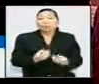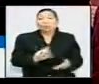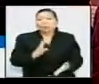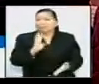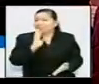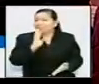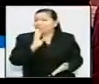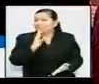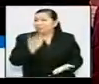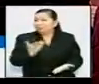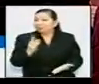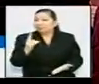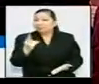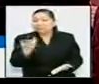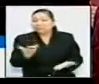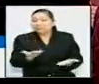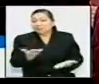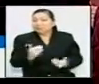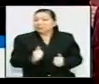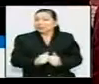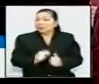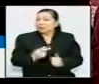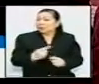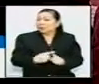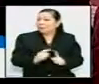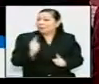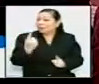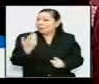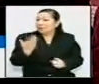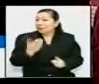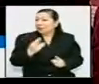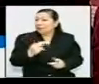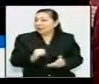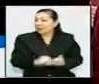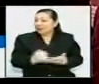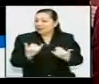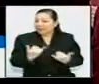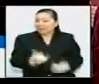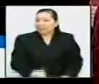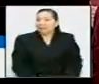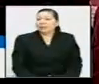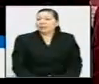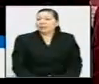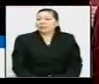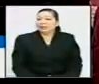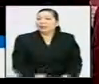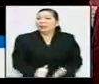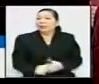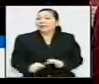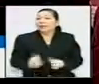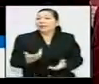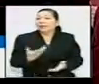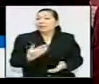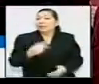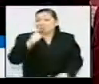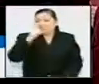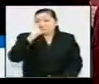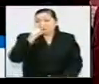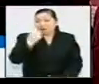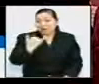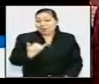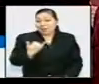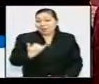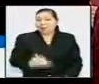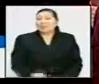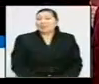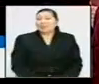habla de que la corrupción, que está cometiendo la corrupción, pero la primera corrupción está en el ejecutivo que ejecuta. Y el que ejecuta es el señor Martín Vizcarra en este momento, en